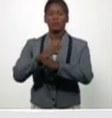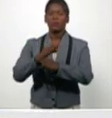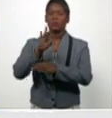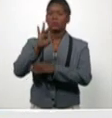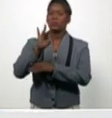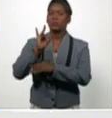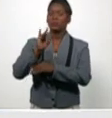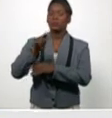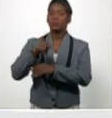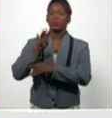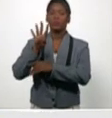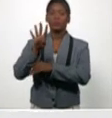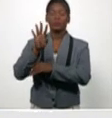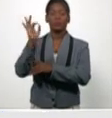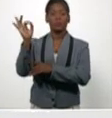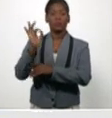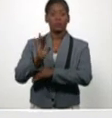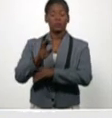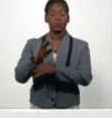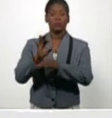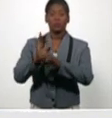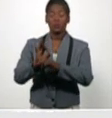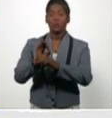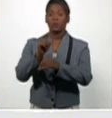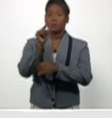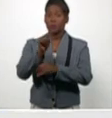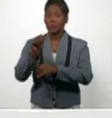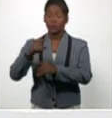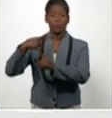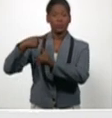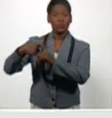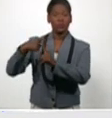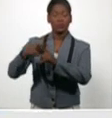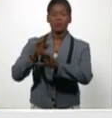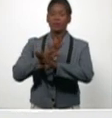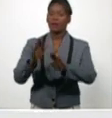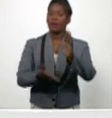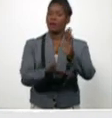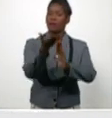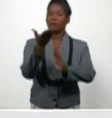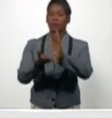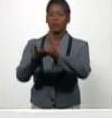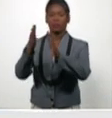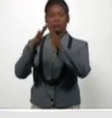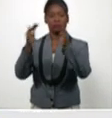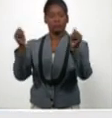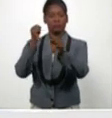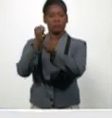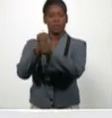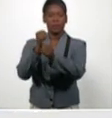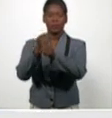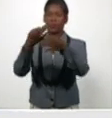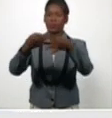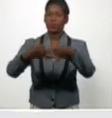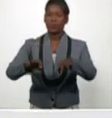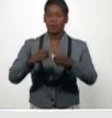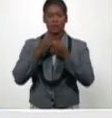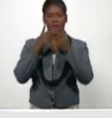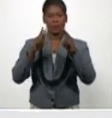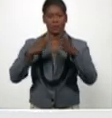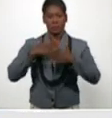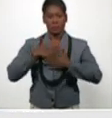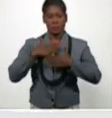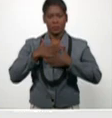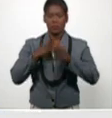87,4% de todas las personas que han tenido en Cuba, pues se han recuperado, han vuelto a sus actividades. Hoy todavía con